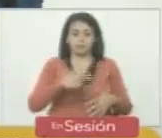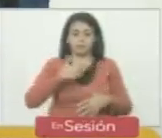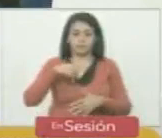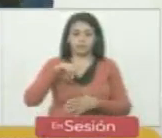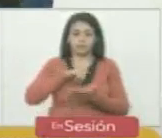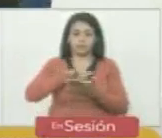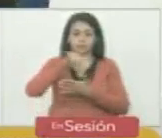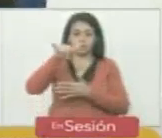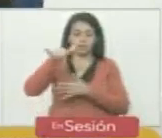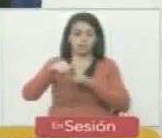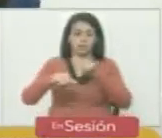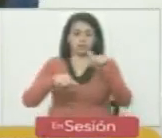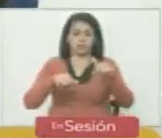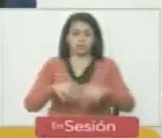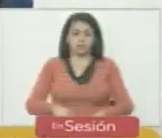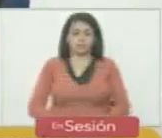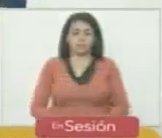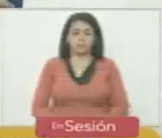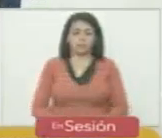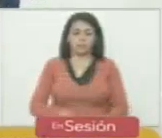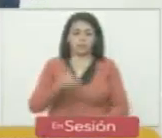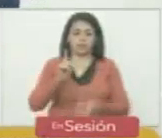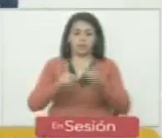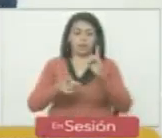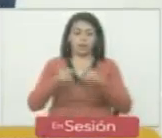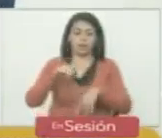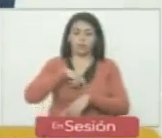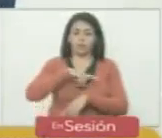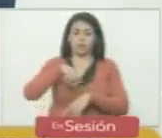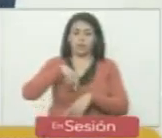avión. Hay algo que tiene rato